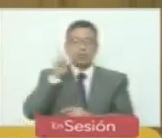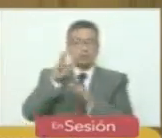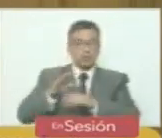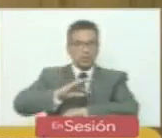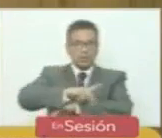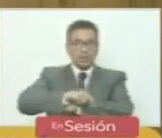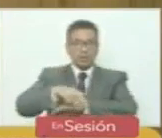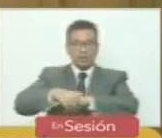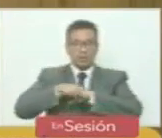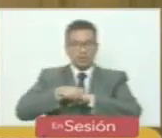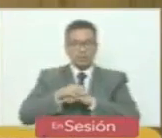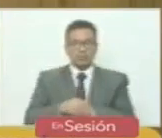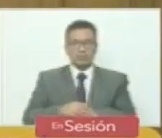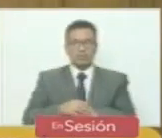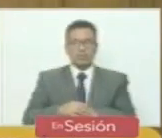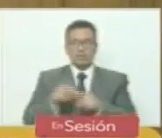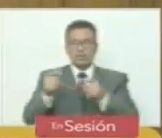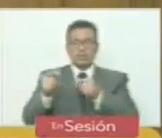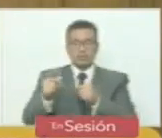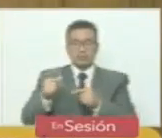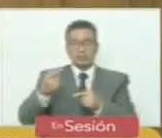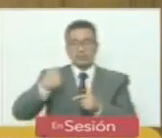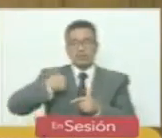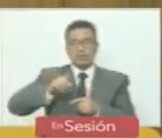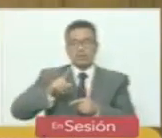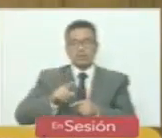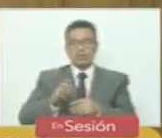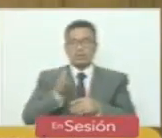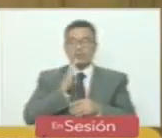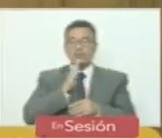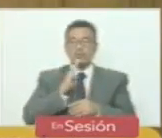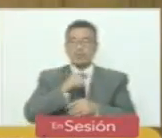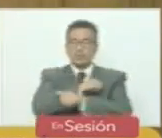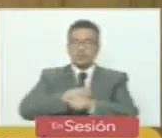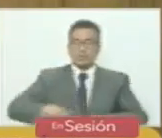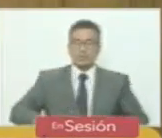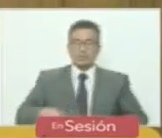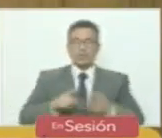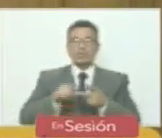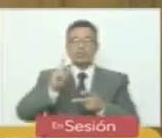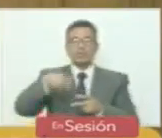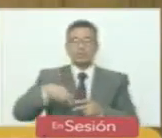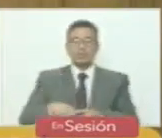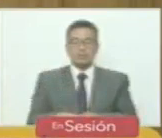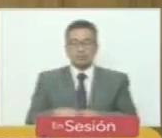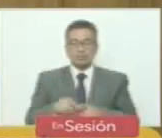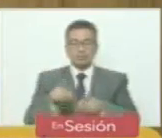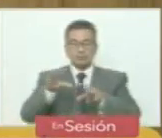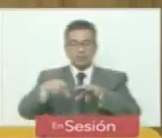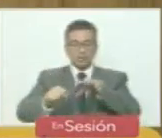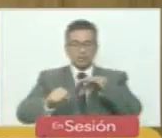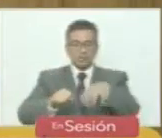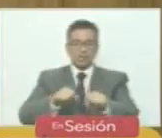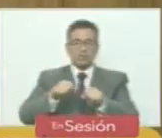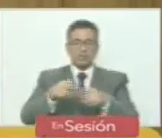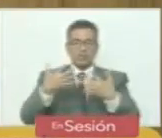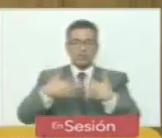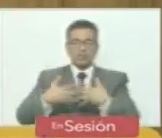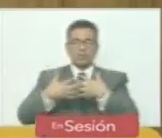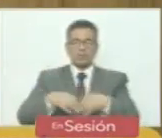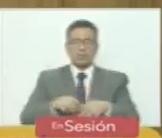en Inglaterra y el dinero que se encuentra en los bancos de Portugal, además de las expropiaciones de las